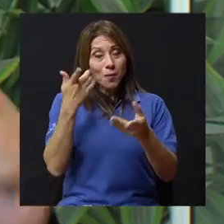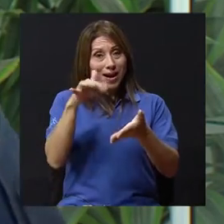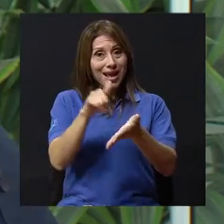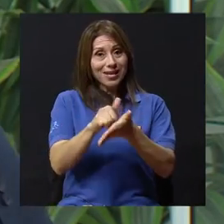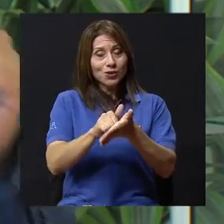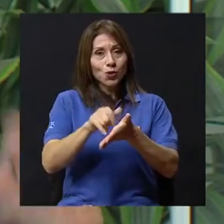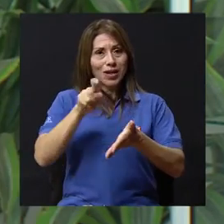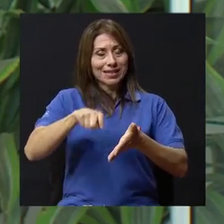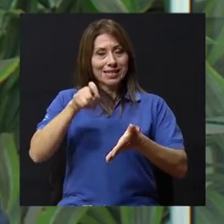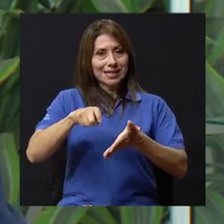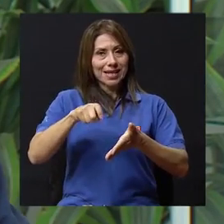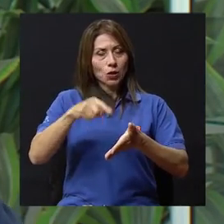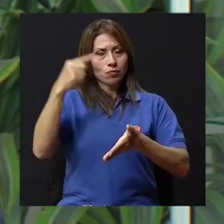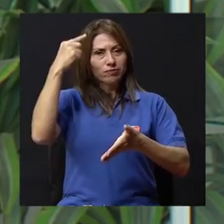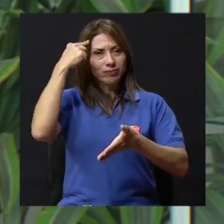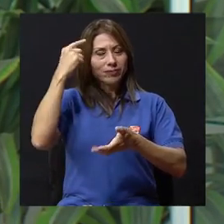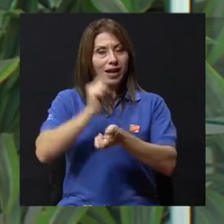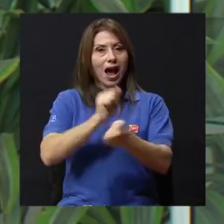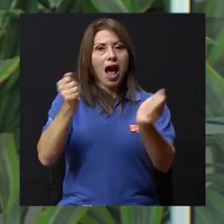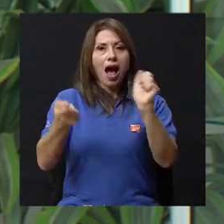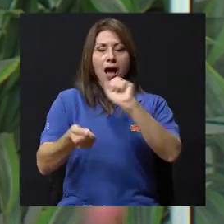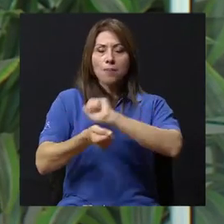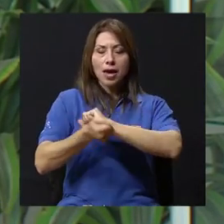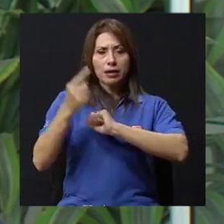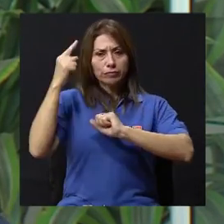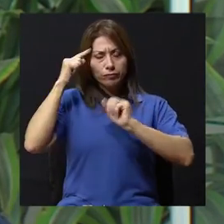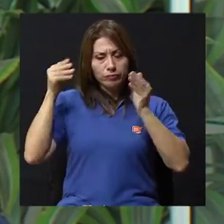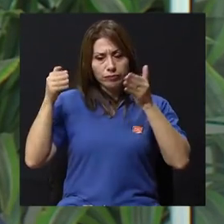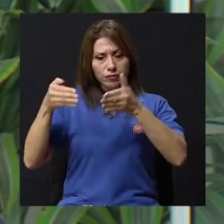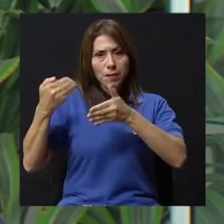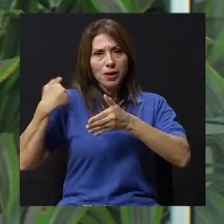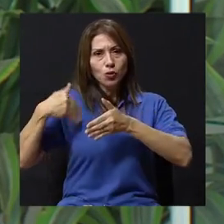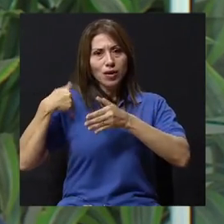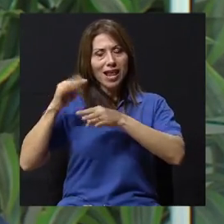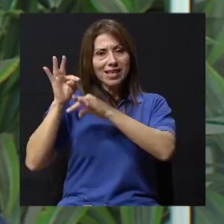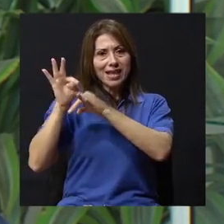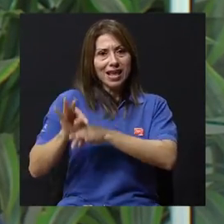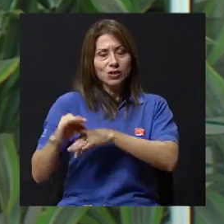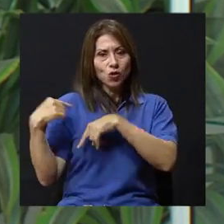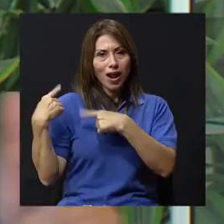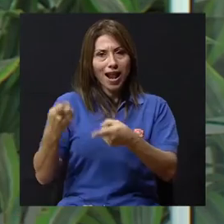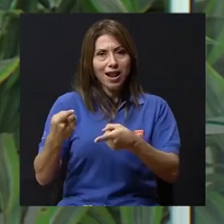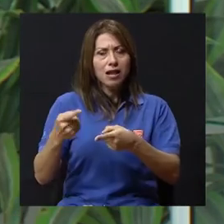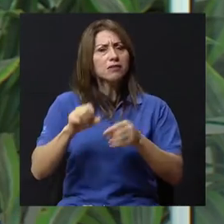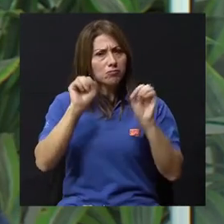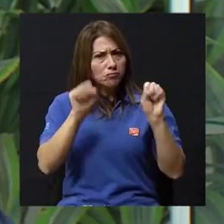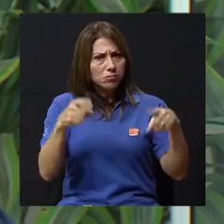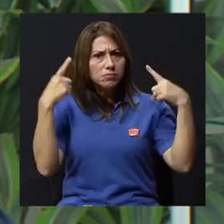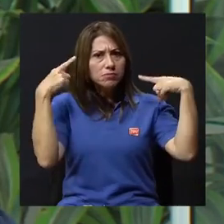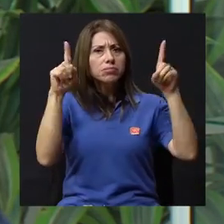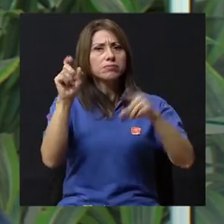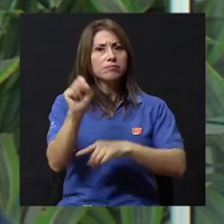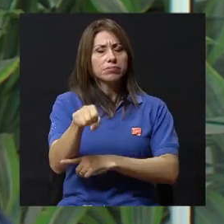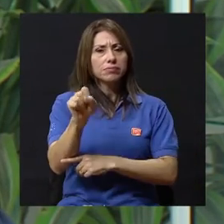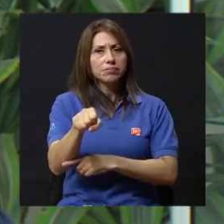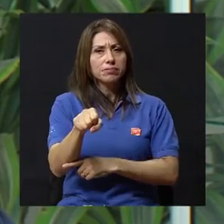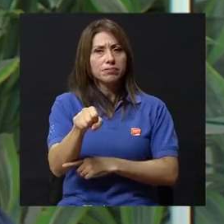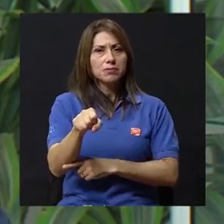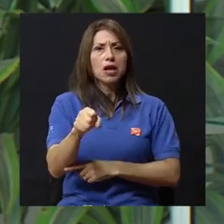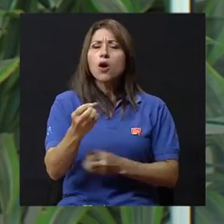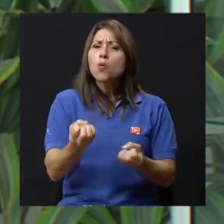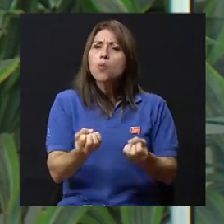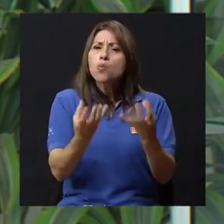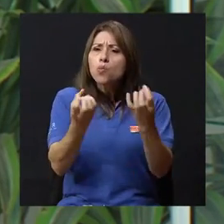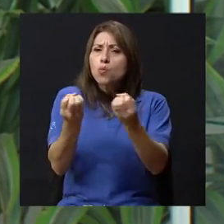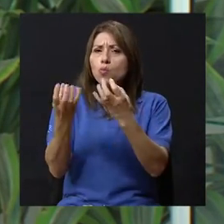necesito hacer un cambio al chip de la masculinidad tradicional en la que hemos vivido. Sí es posible lograrlo, efectivamente.